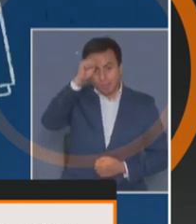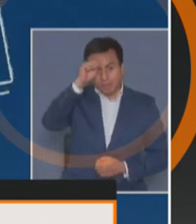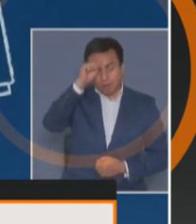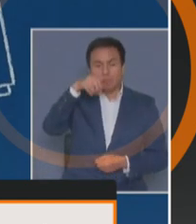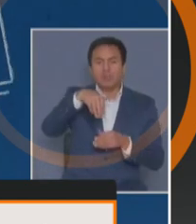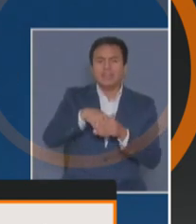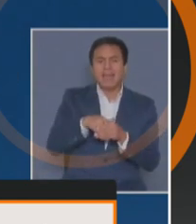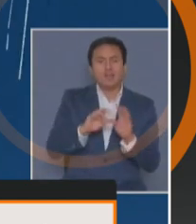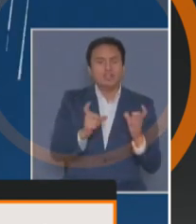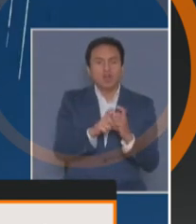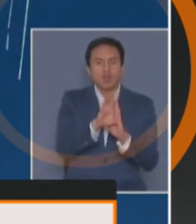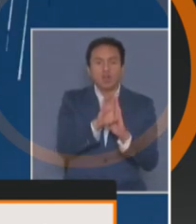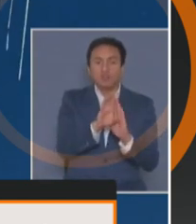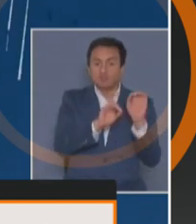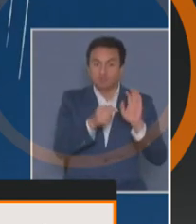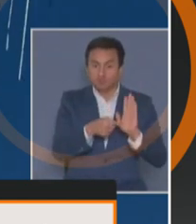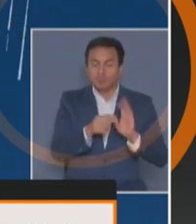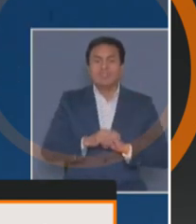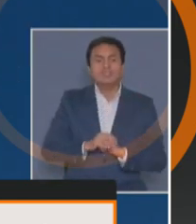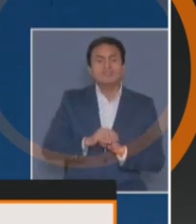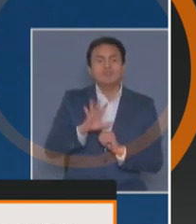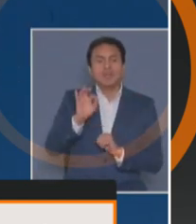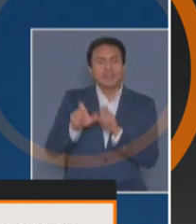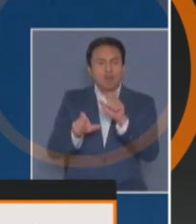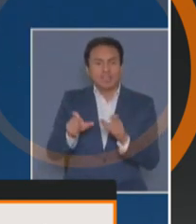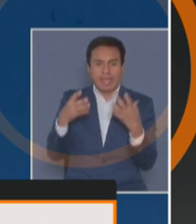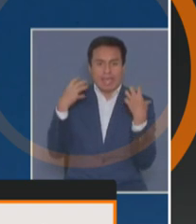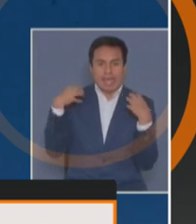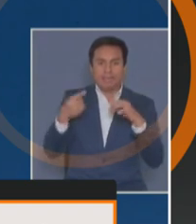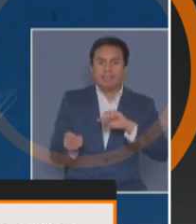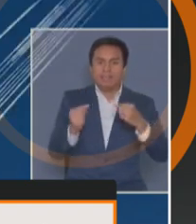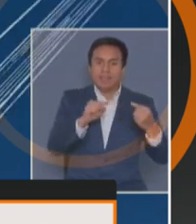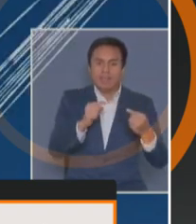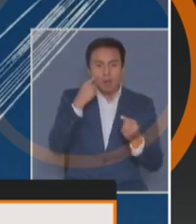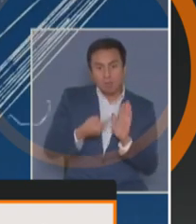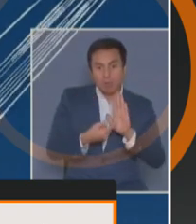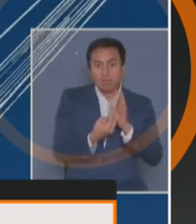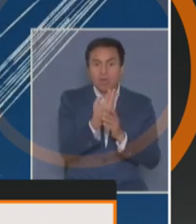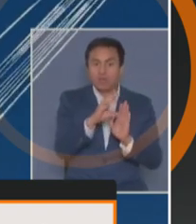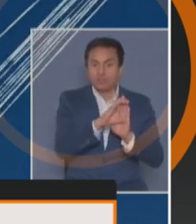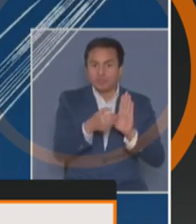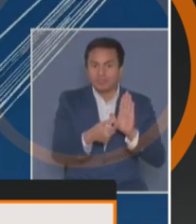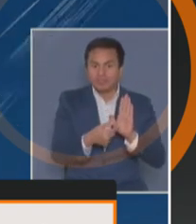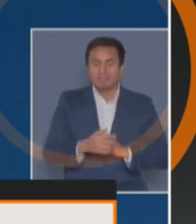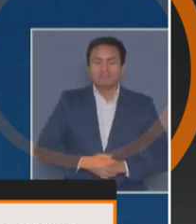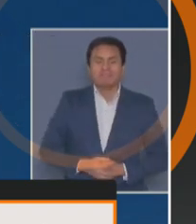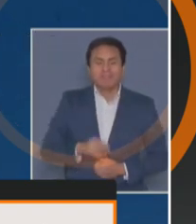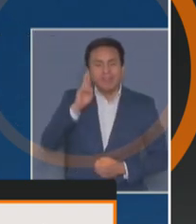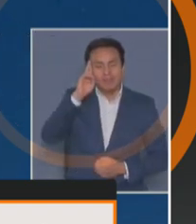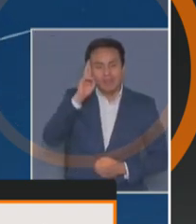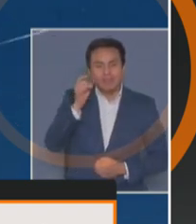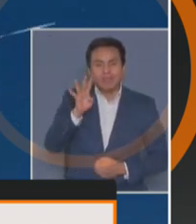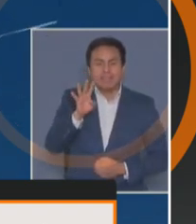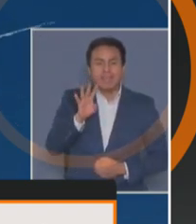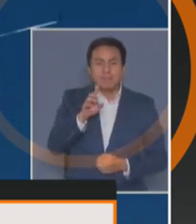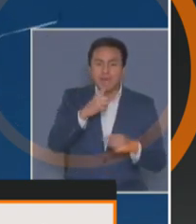un es un sistema en que por ejemplo si vos tenés que construir una obra hay que hacer un camino no ponerle hay que asfaltar el